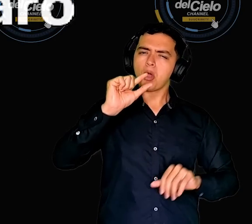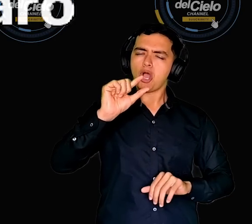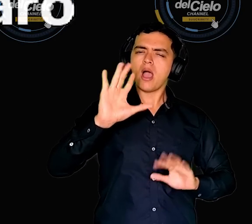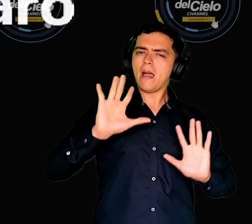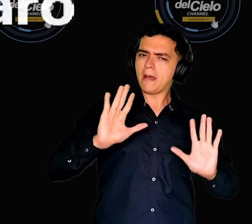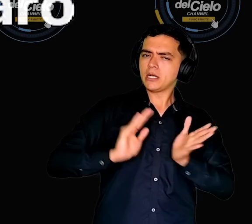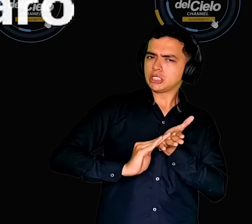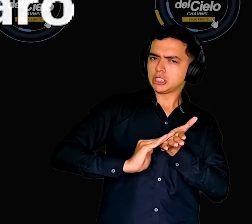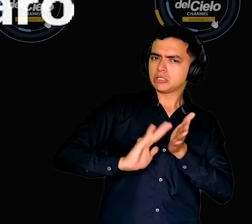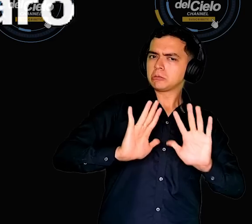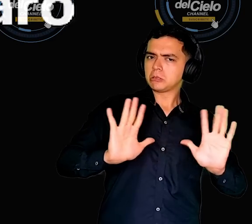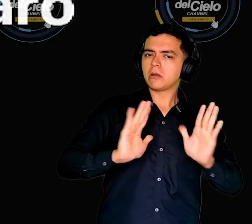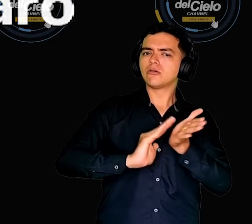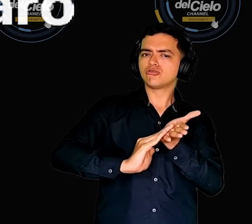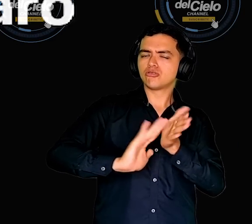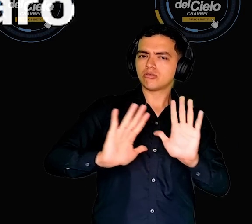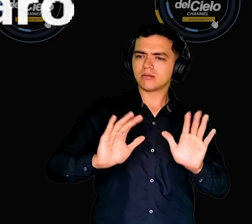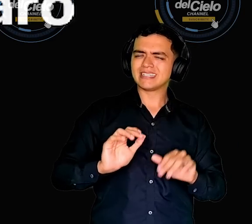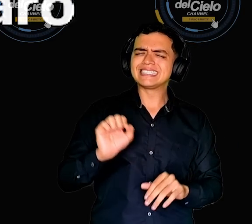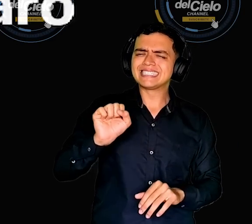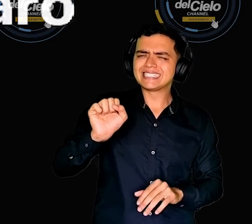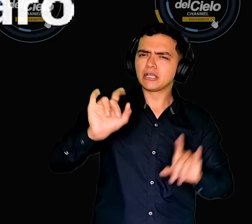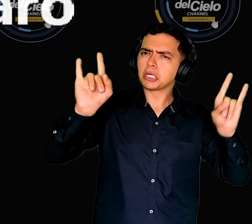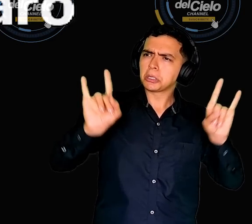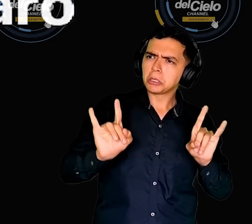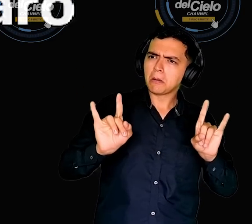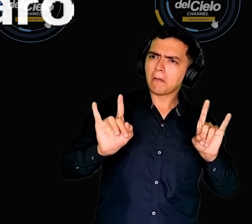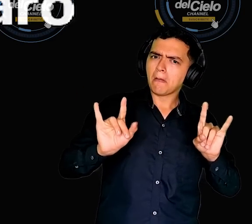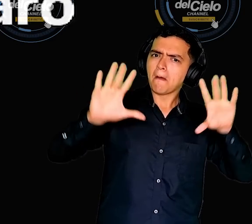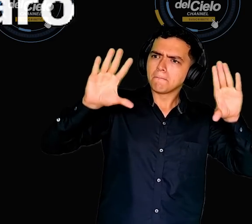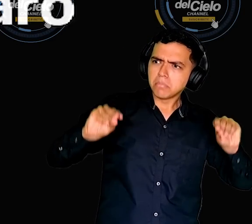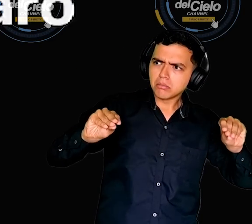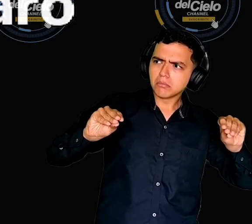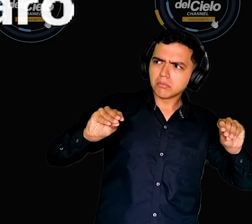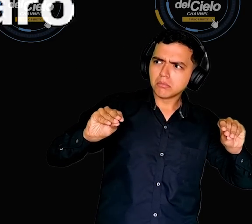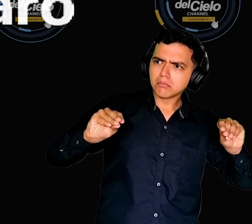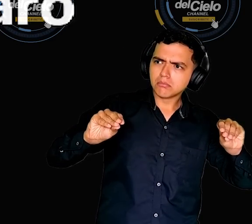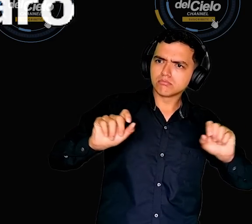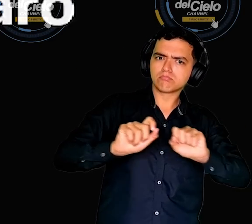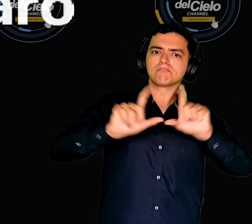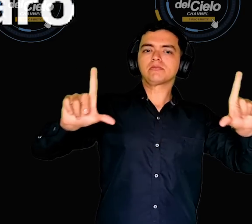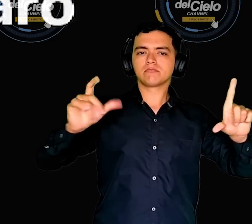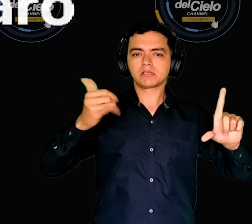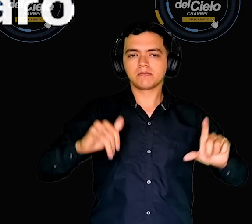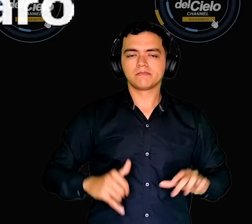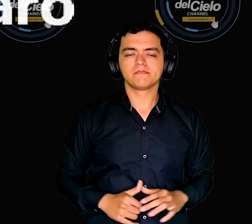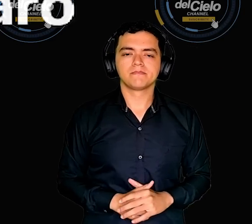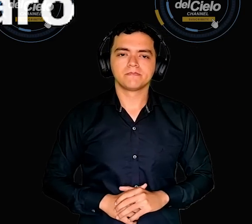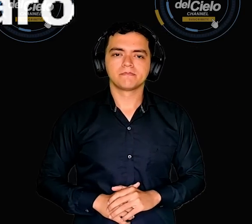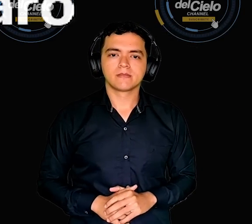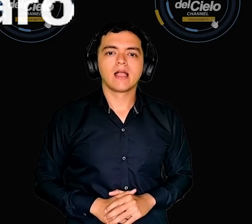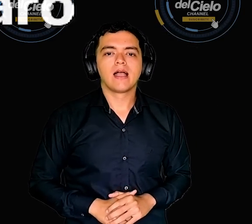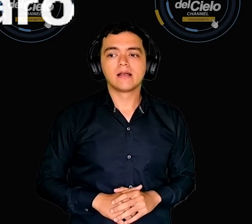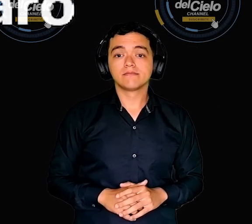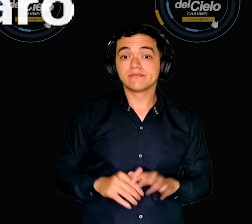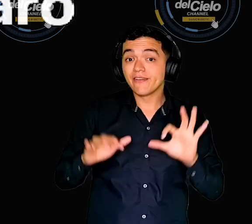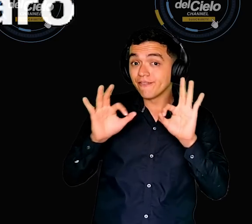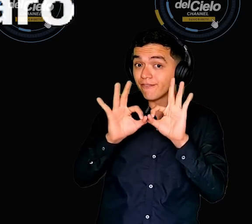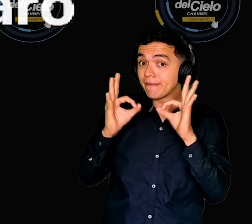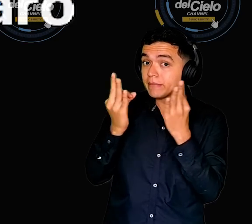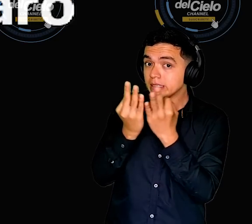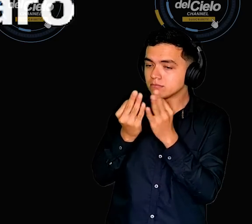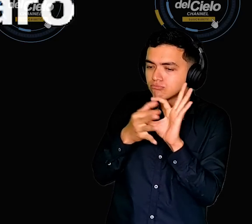cuando realmente lo anhelamos tanto. Porque, hermano, una casa en paz y una casa llena de la bendición de Dios es la cosa más linda